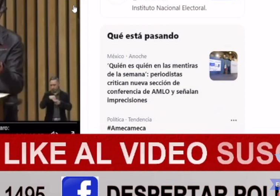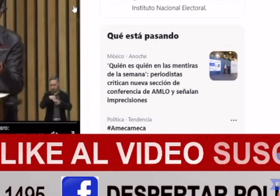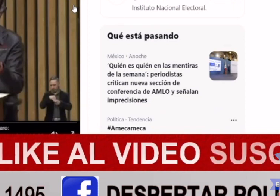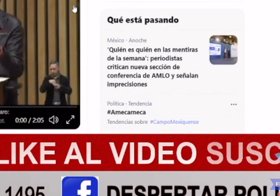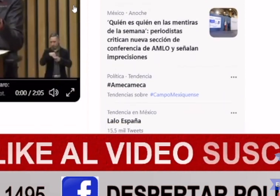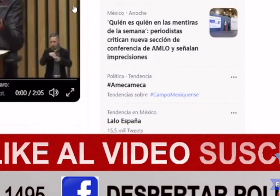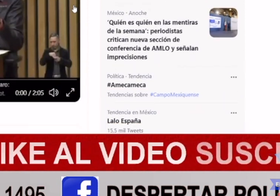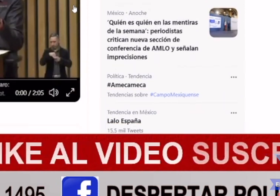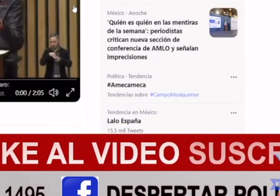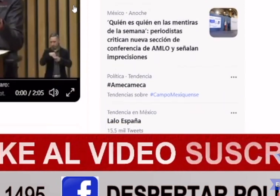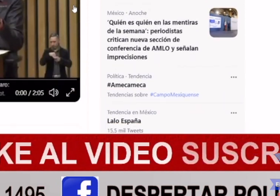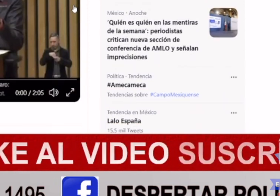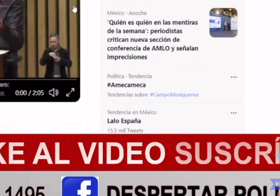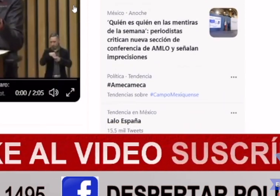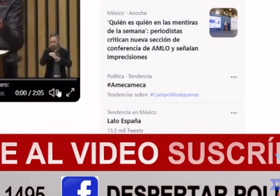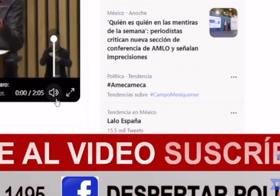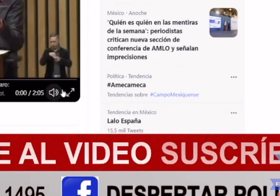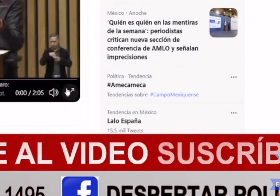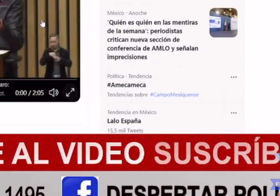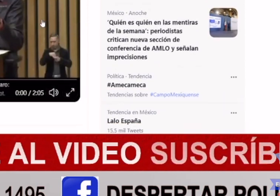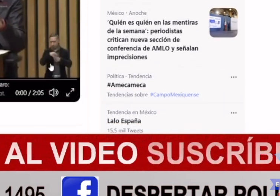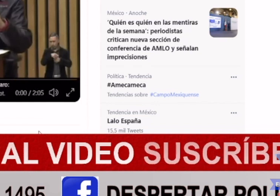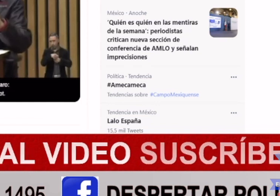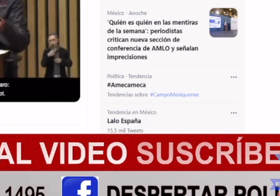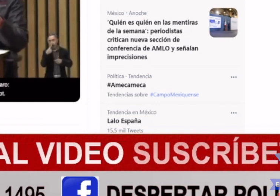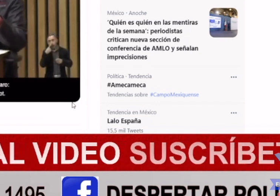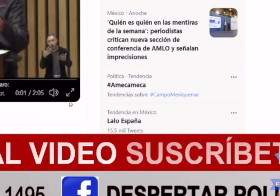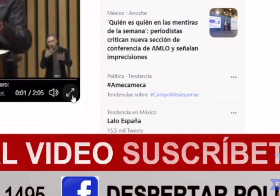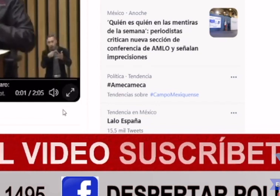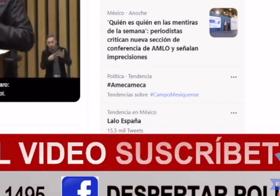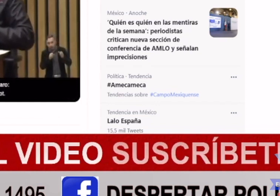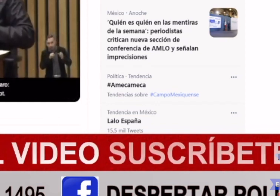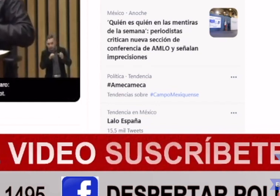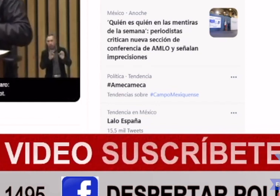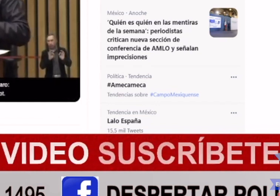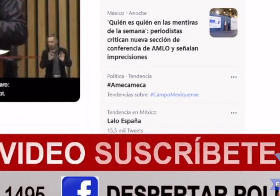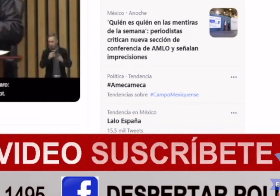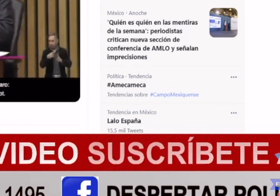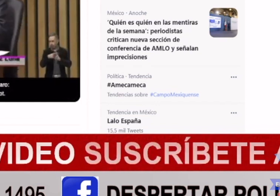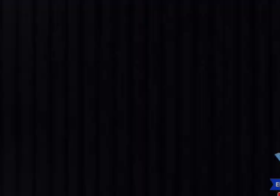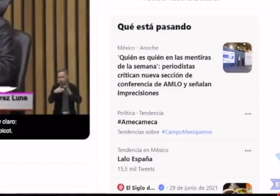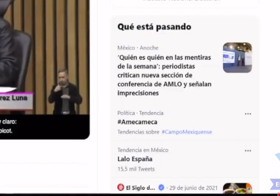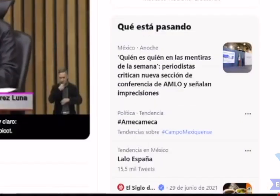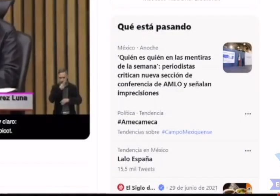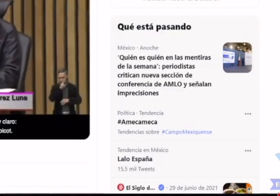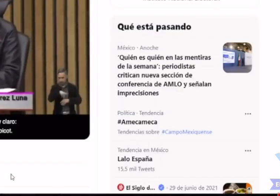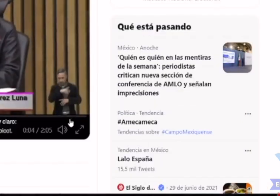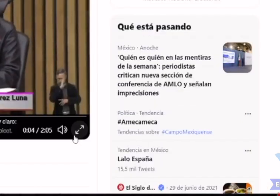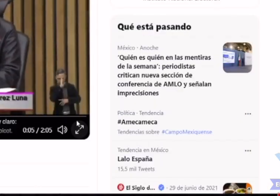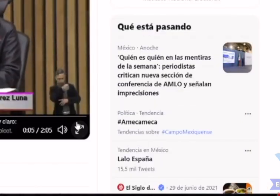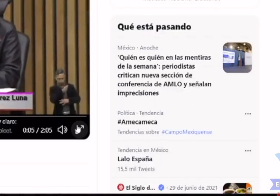quejan de que no tienen dinero pero tienen prestaciones de opulencia se lo digo directo presidente y claro observamos